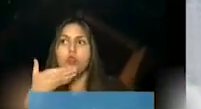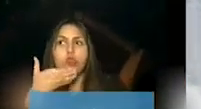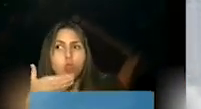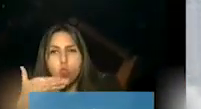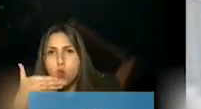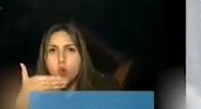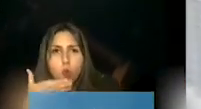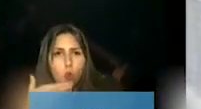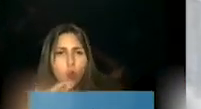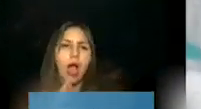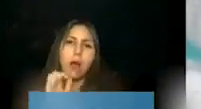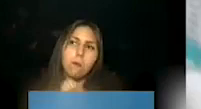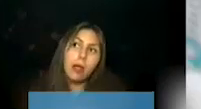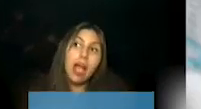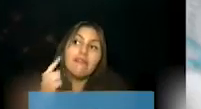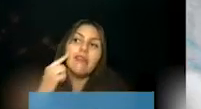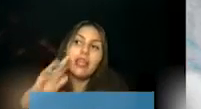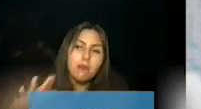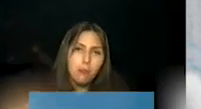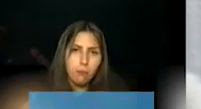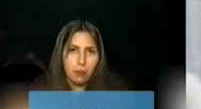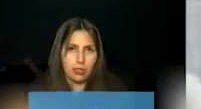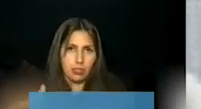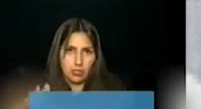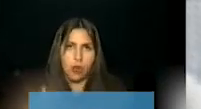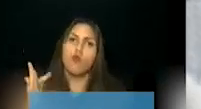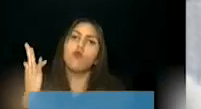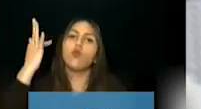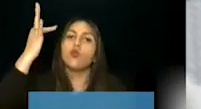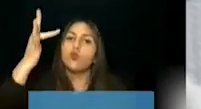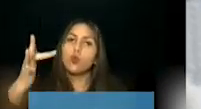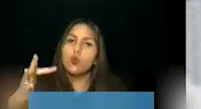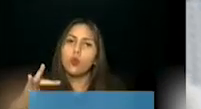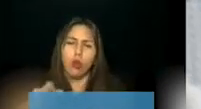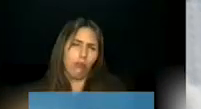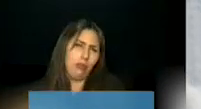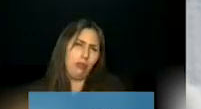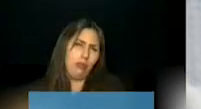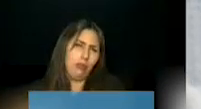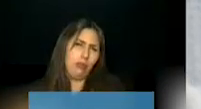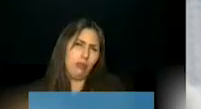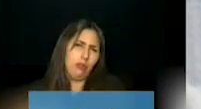ni por la posibilidad de un futuro lleno de ajustes.